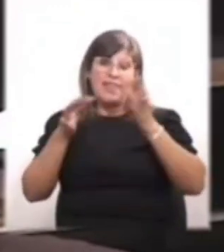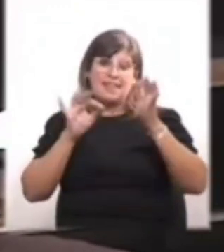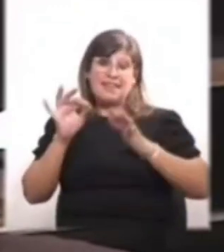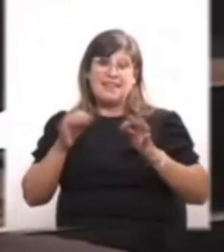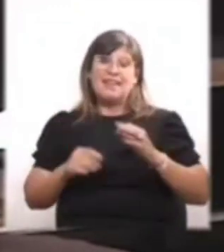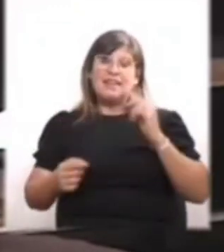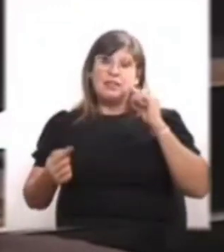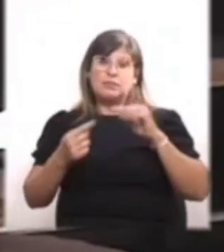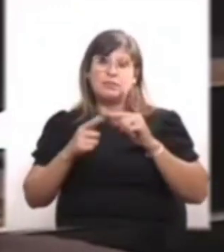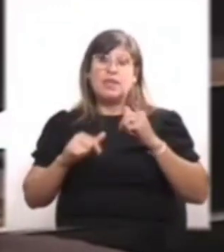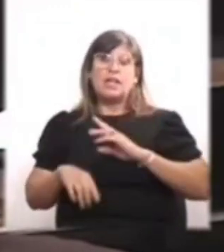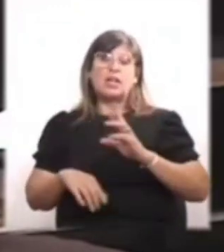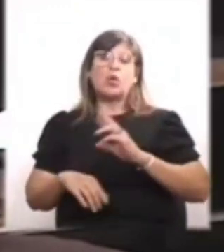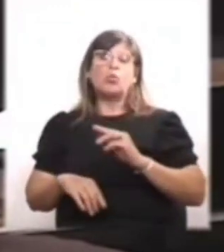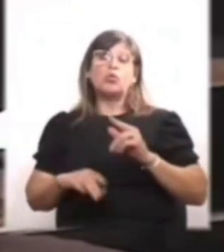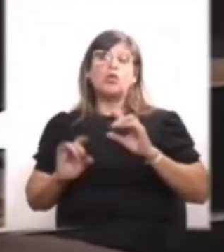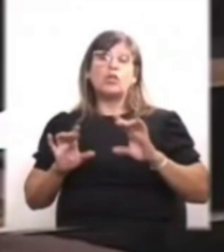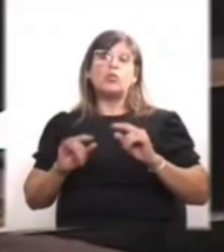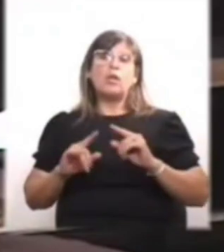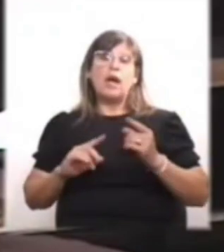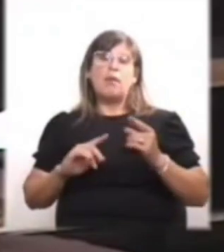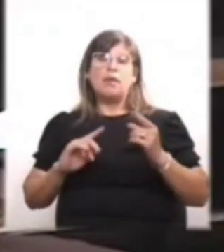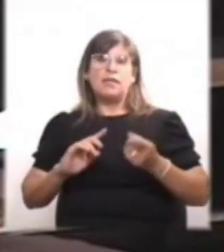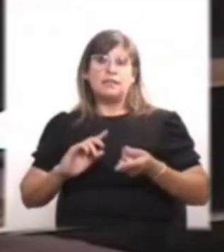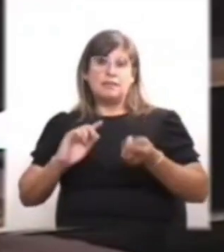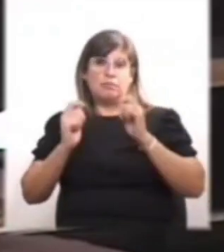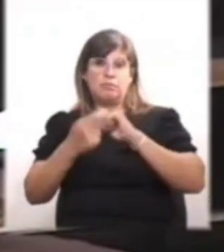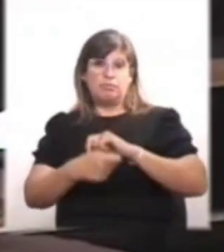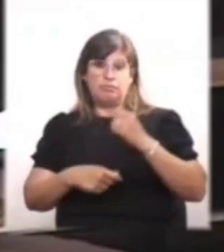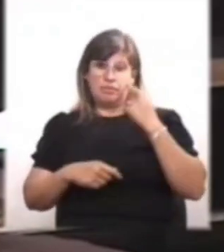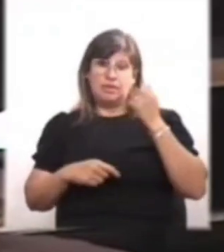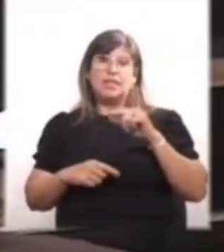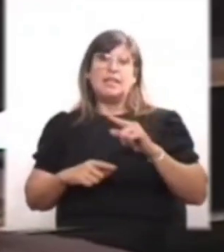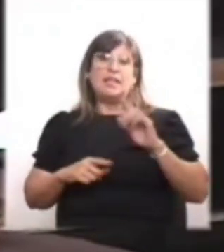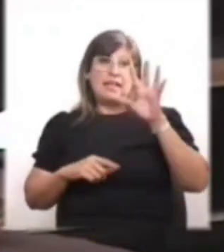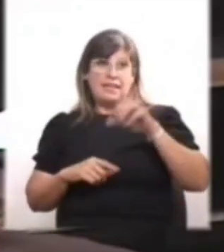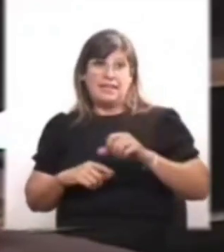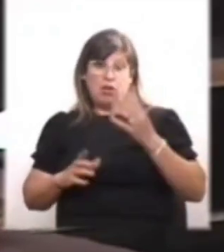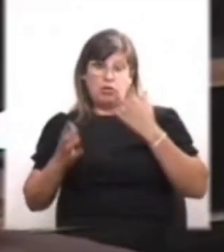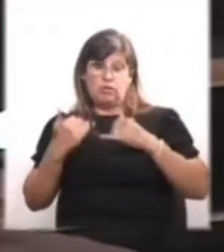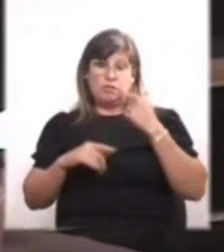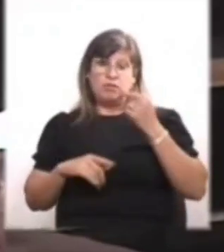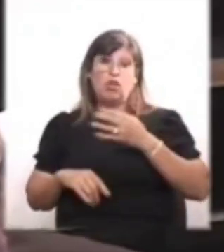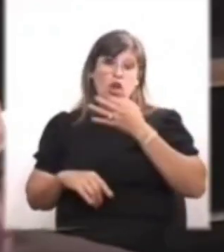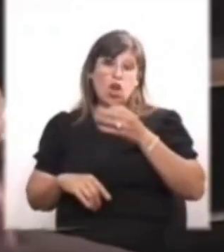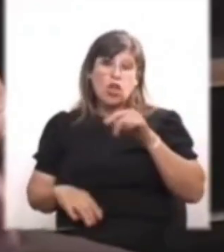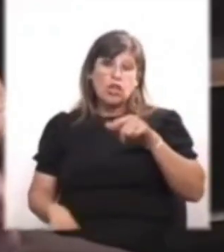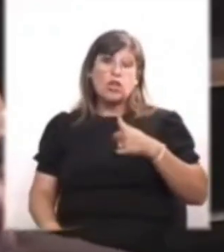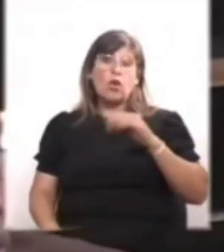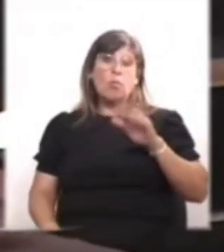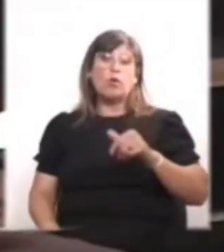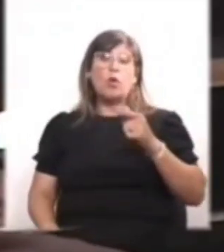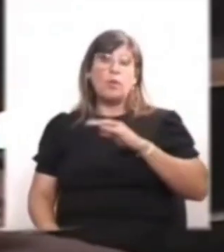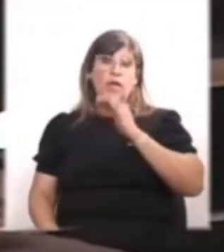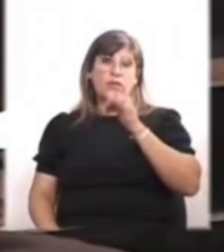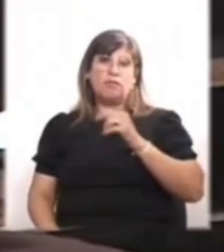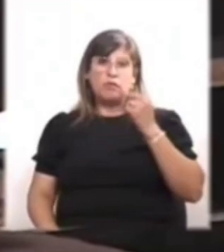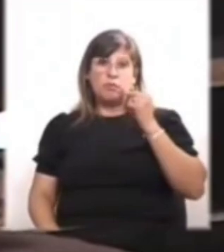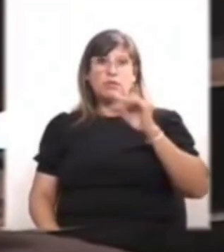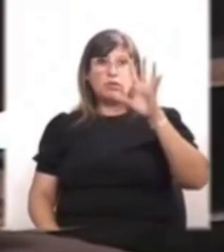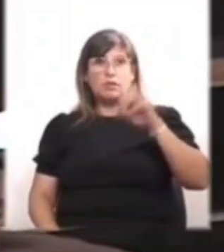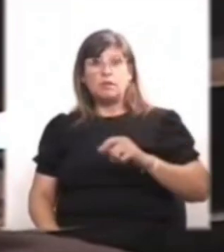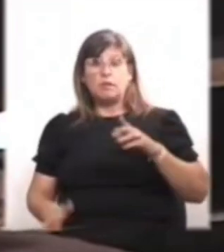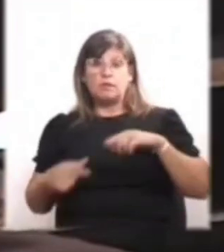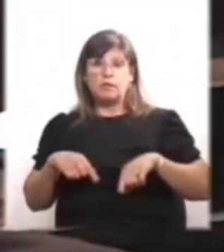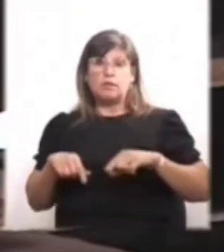Nacional de Recursos Naturales Renovables. Él trajo esa información. Lo digo porque de la propia información que extrae del